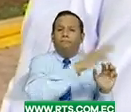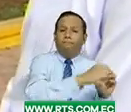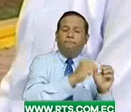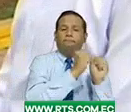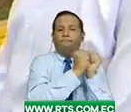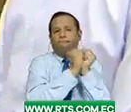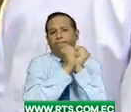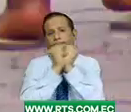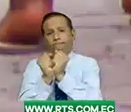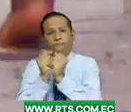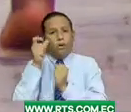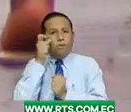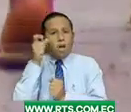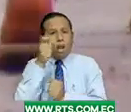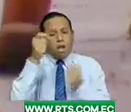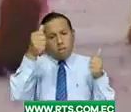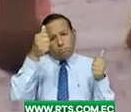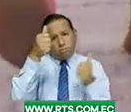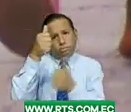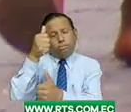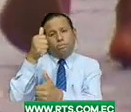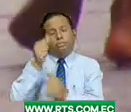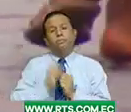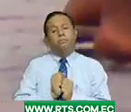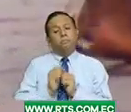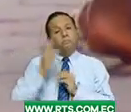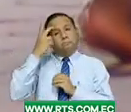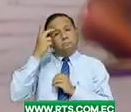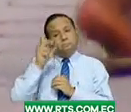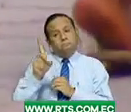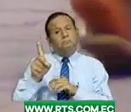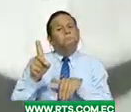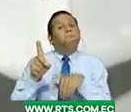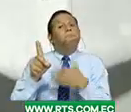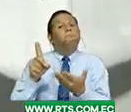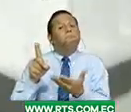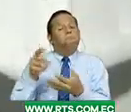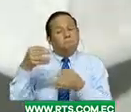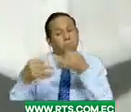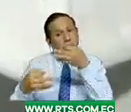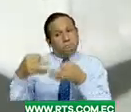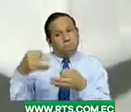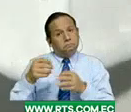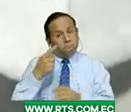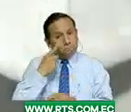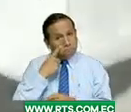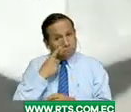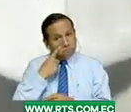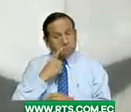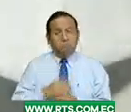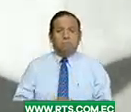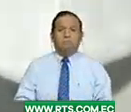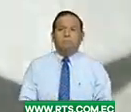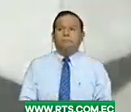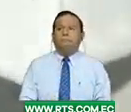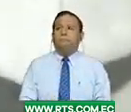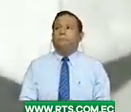órdenes de la Fiscalía para que determinen su situación. Informó José Morales.